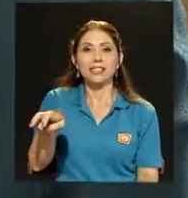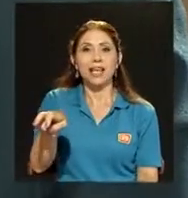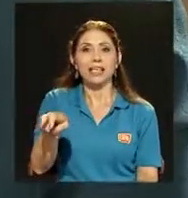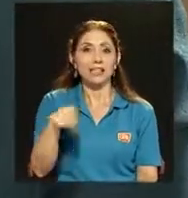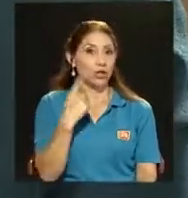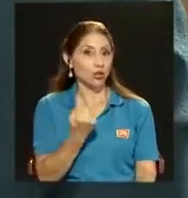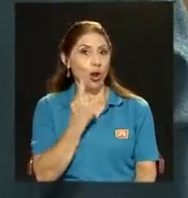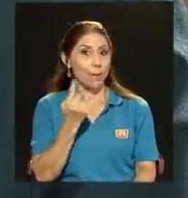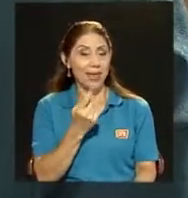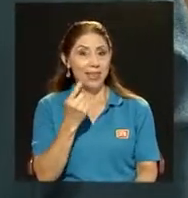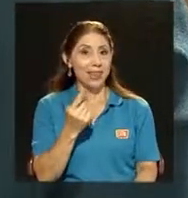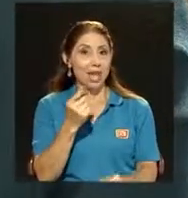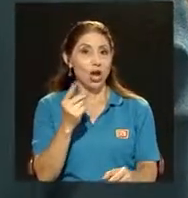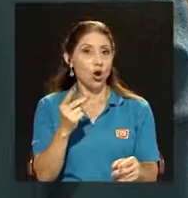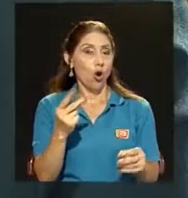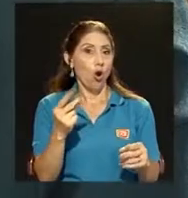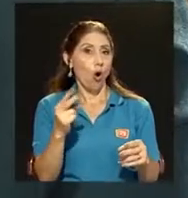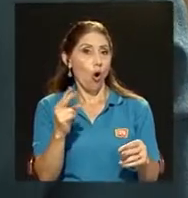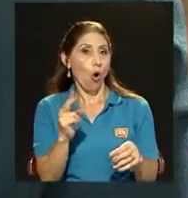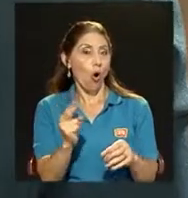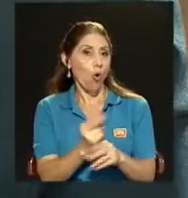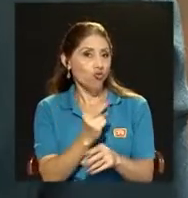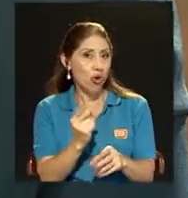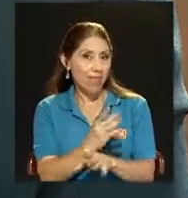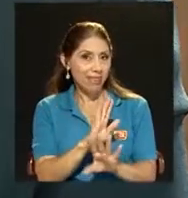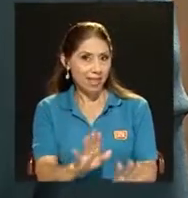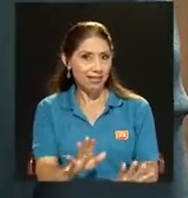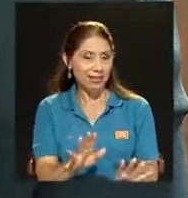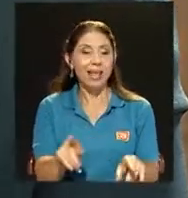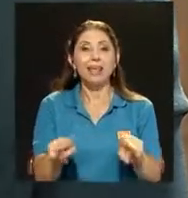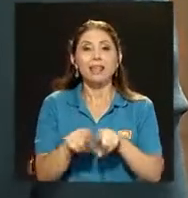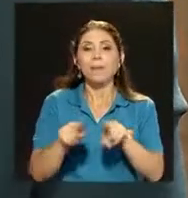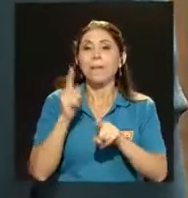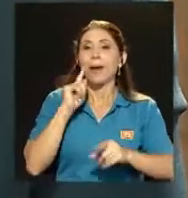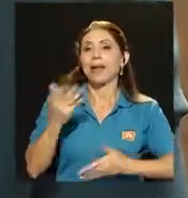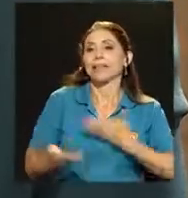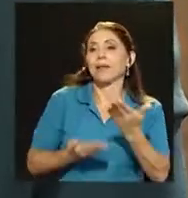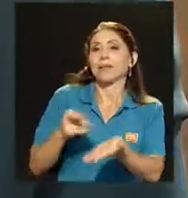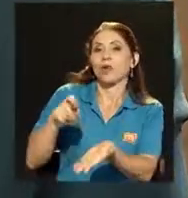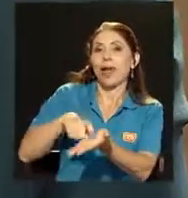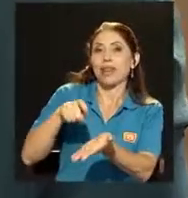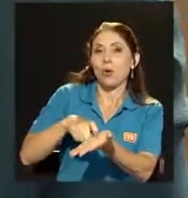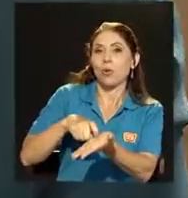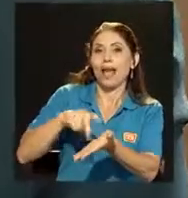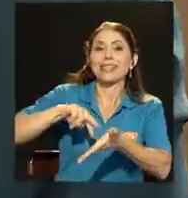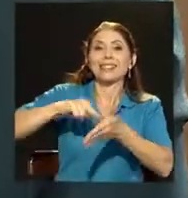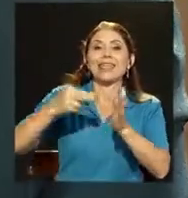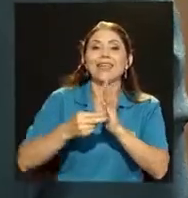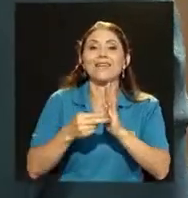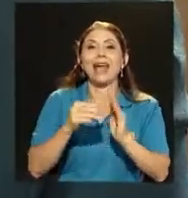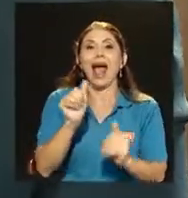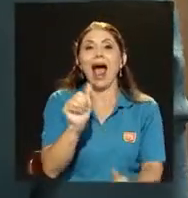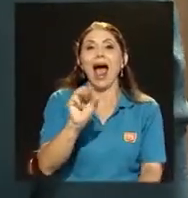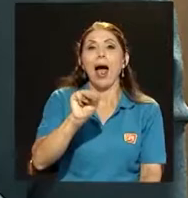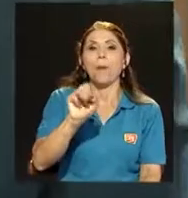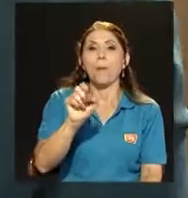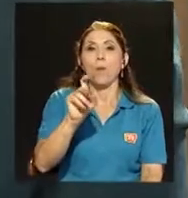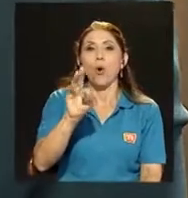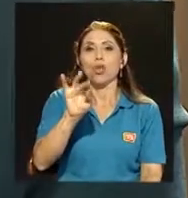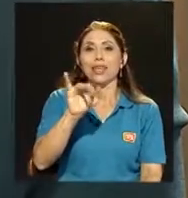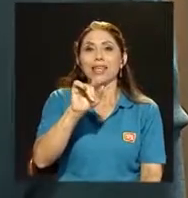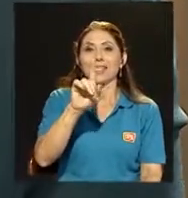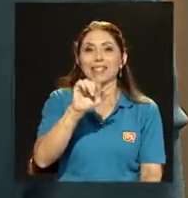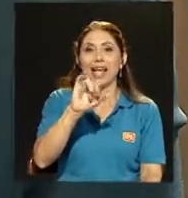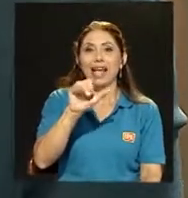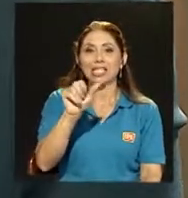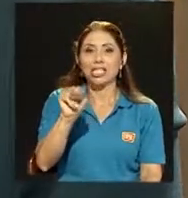y para el servicio de la deuda. El servicio de la deuda es la amortización más intereses. Quedando para